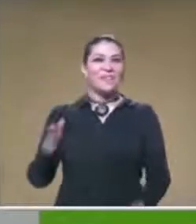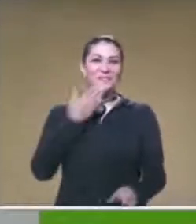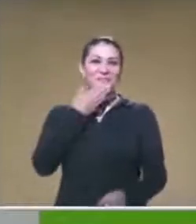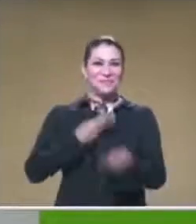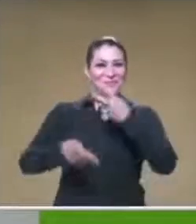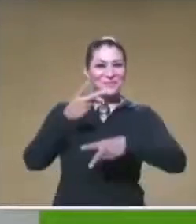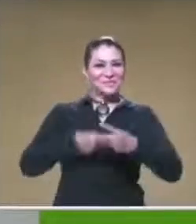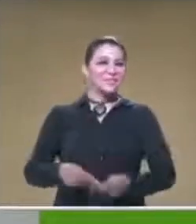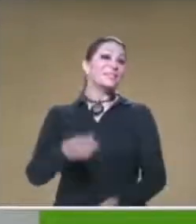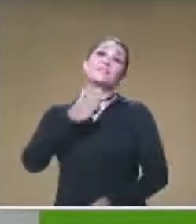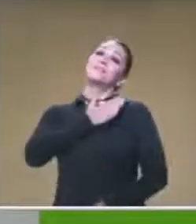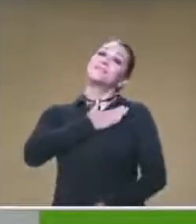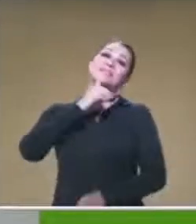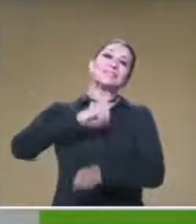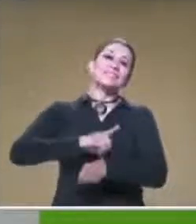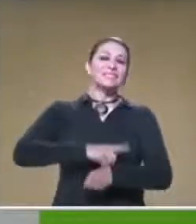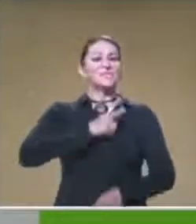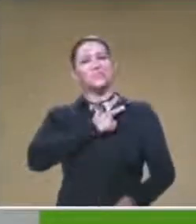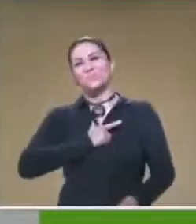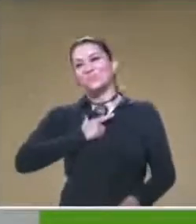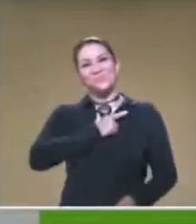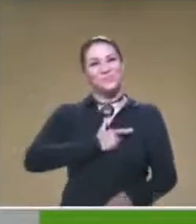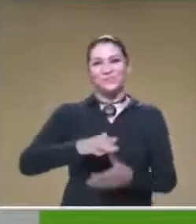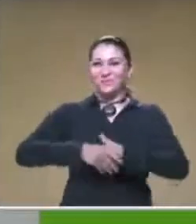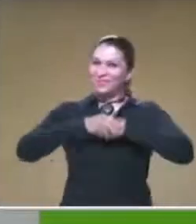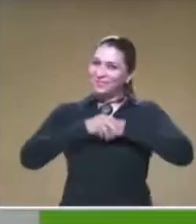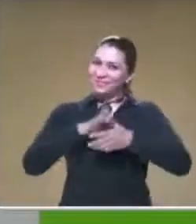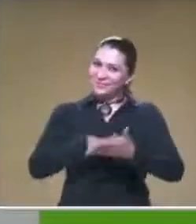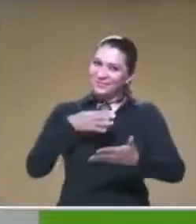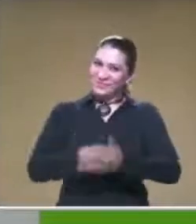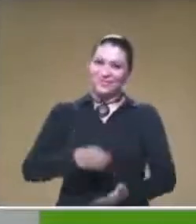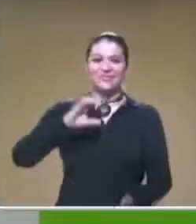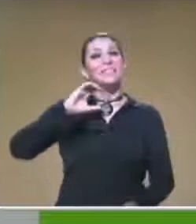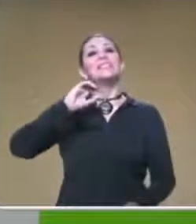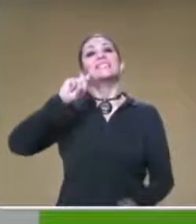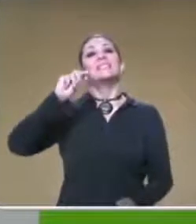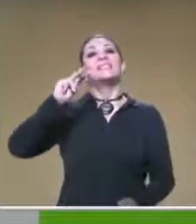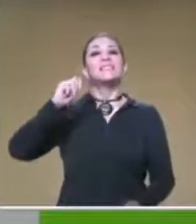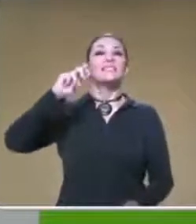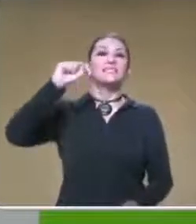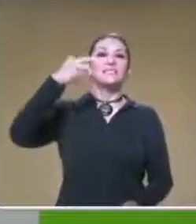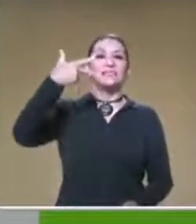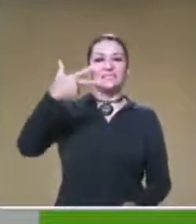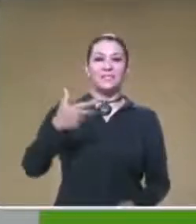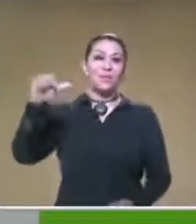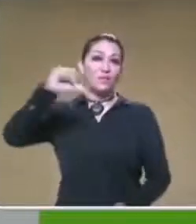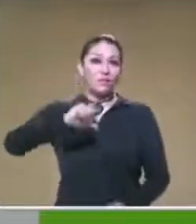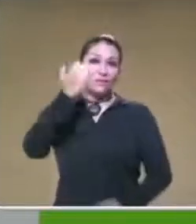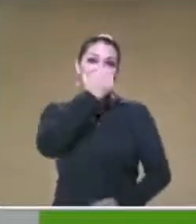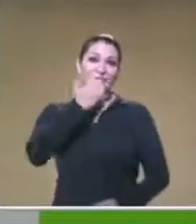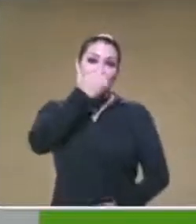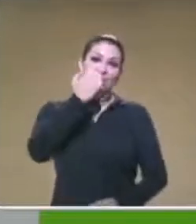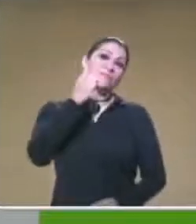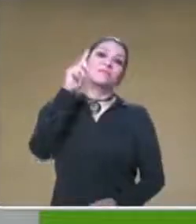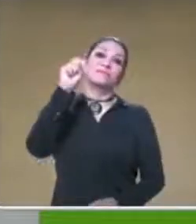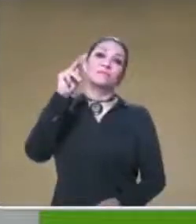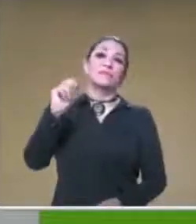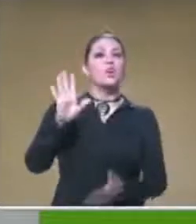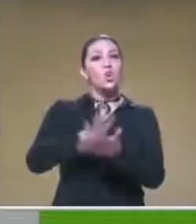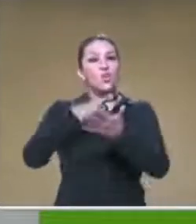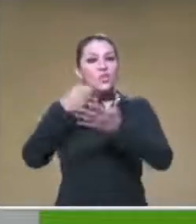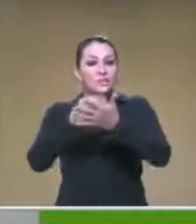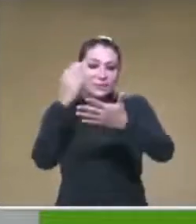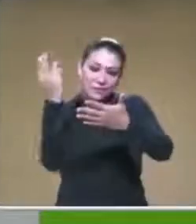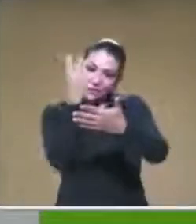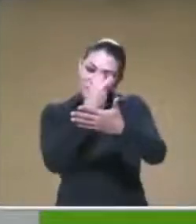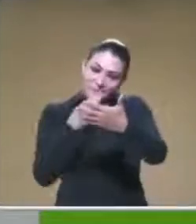Bienvenidos, muy buenos días, un gusto saludarlos a través de la señal de Canal 28. Hoy Escuela TV Repaso. Recuerden que